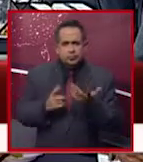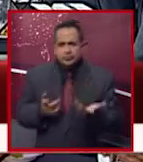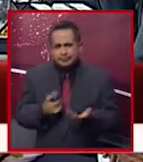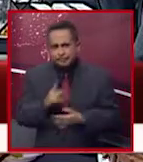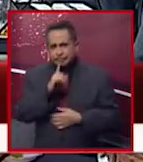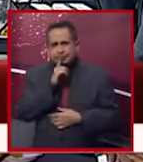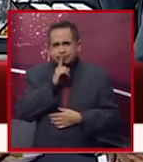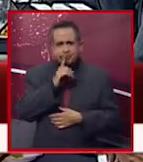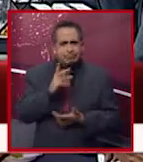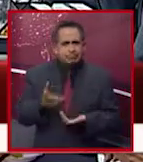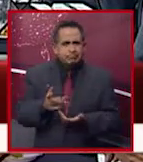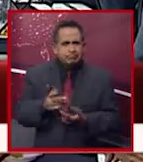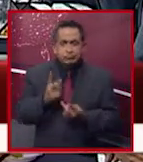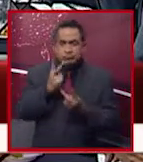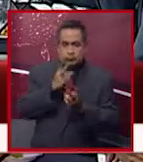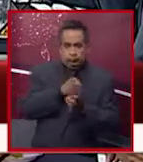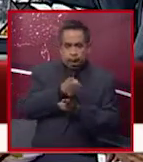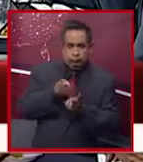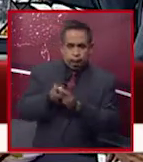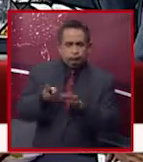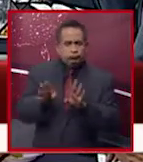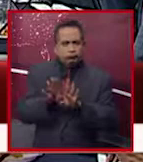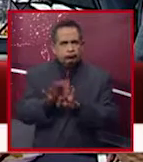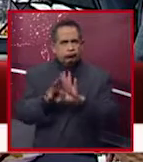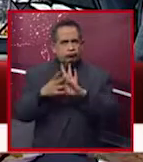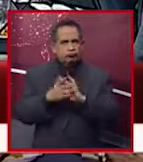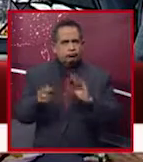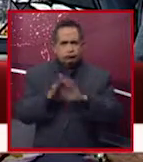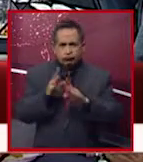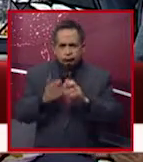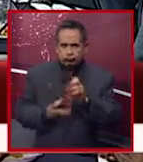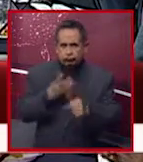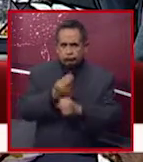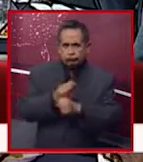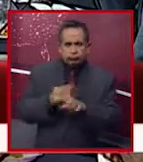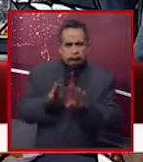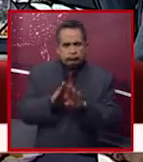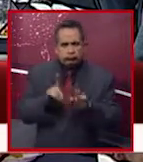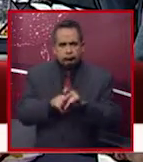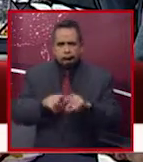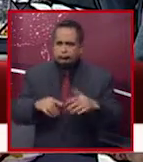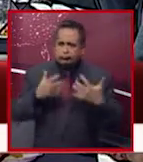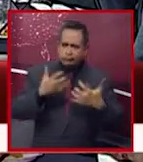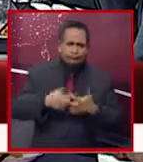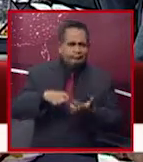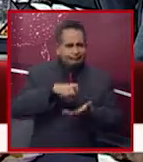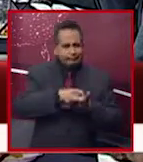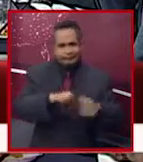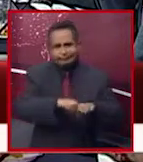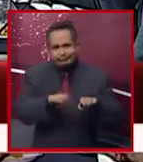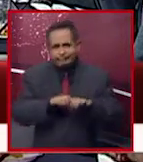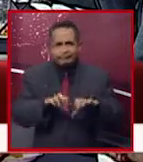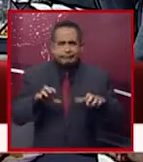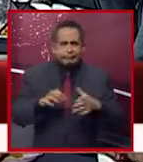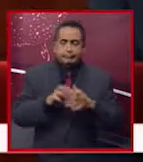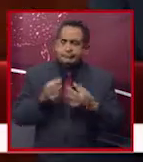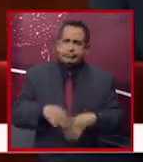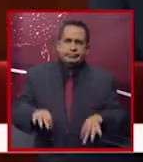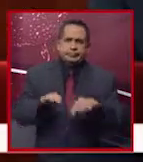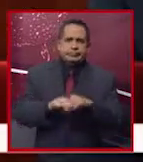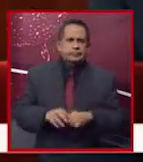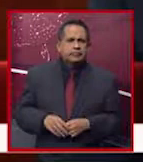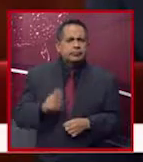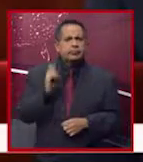atonía como resultado de dos tendencias. Una de ellas es la acumulación y adquisición de maquinaria y equipo, tanto nacional como importada,